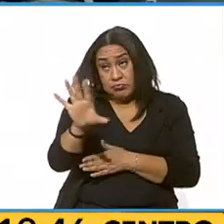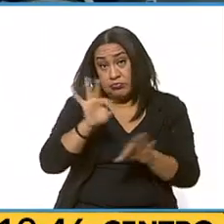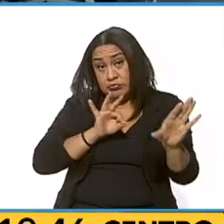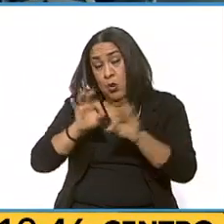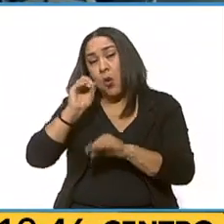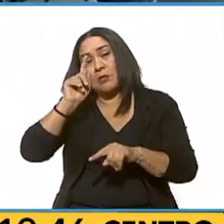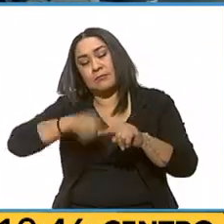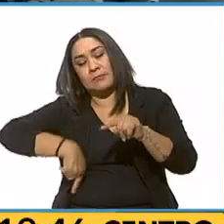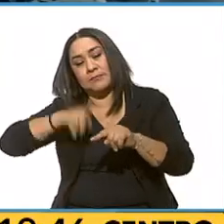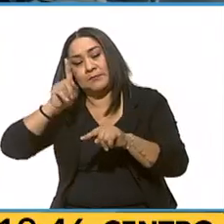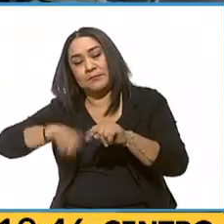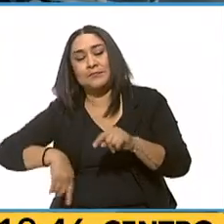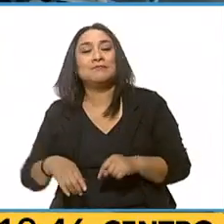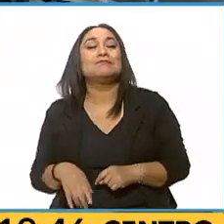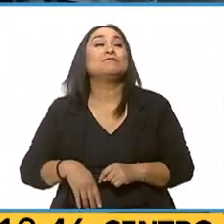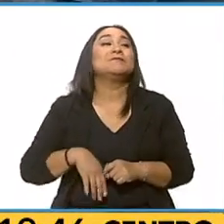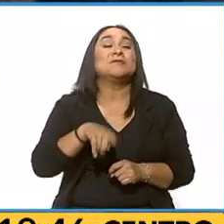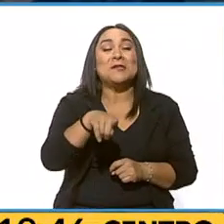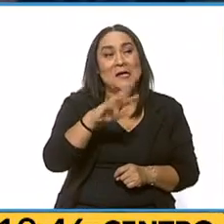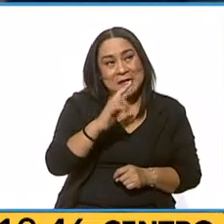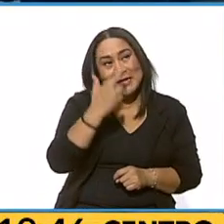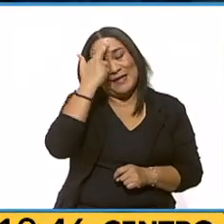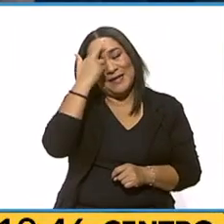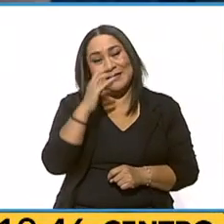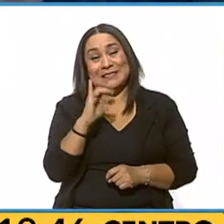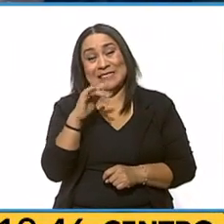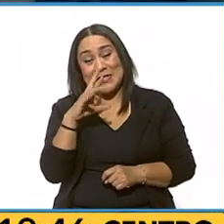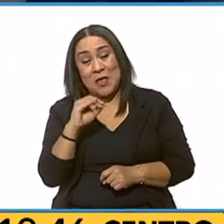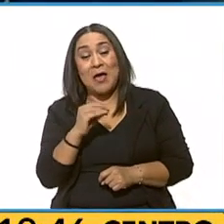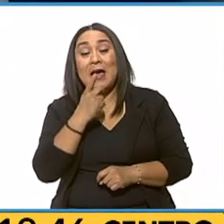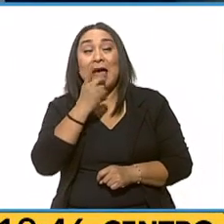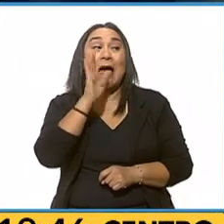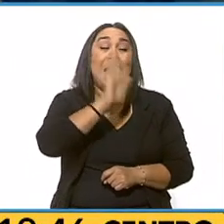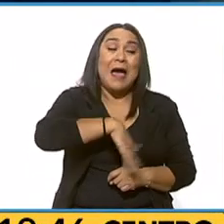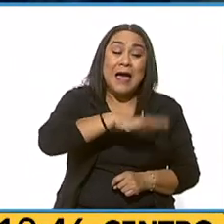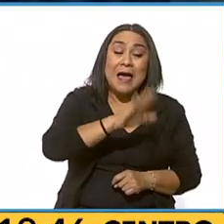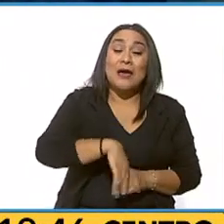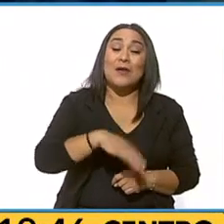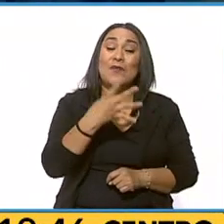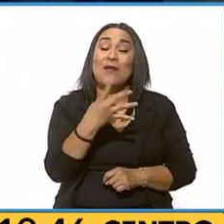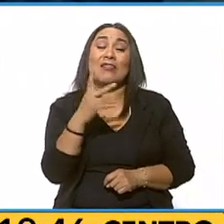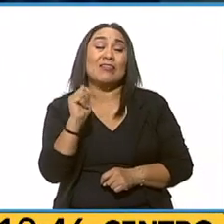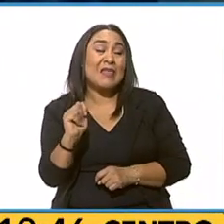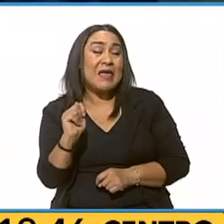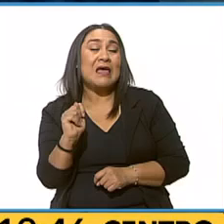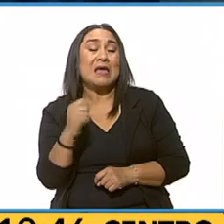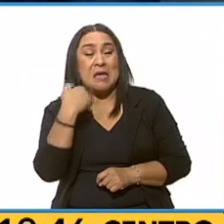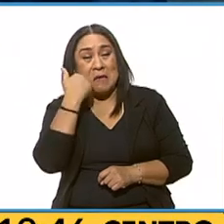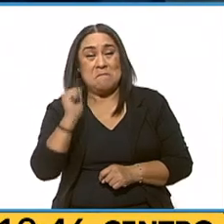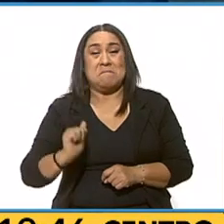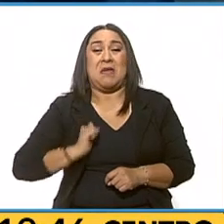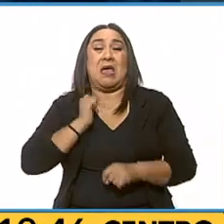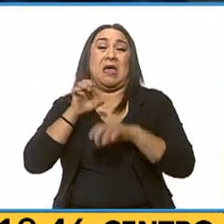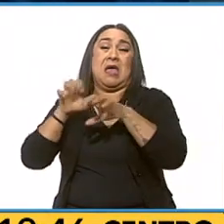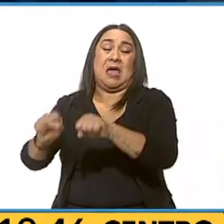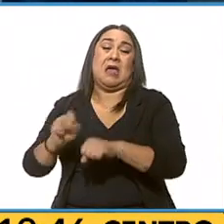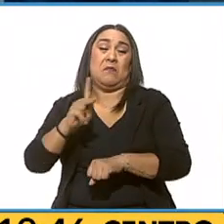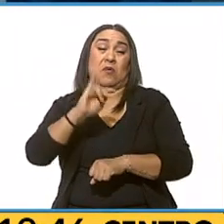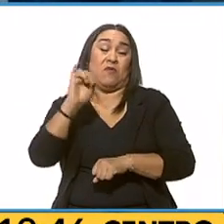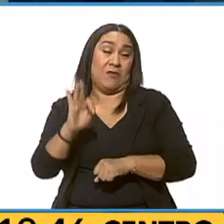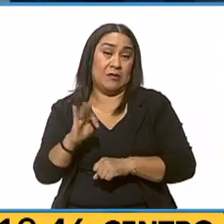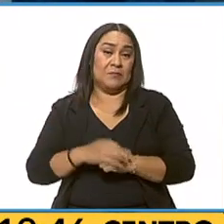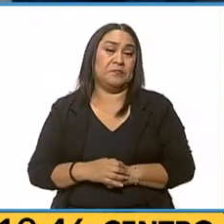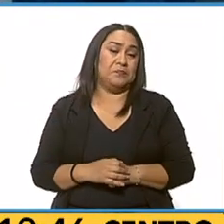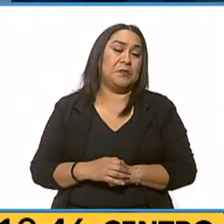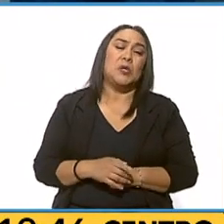para que no extrañes a Ciro Gómez Leiva, él te diría, Epigmenio, la 4T quiere tomar al Poder Judicial. ¿Qué